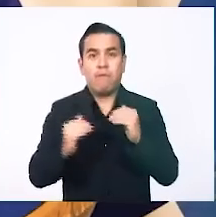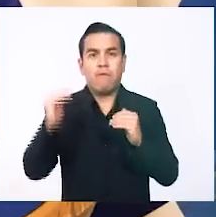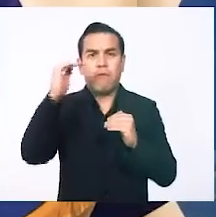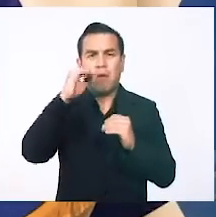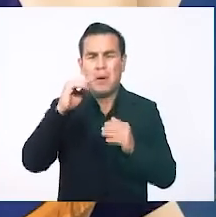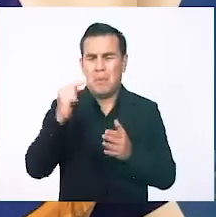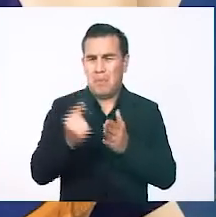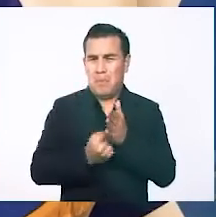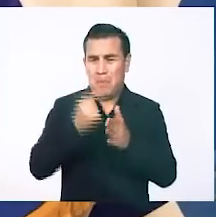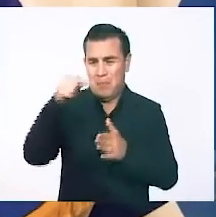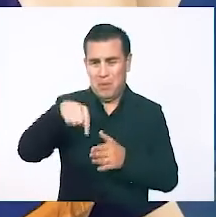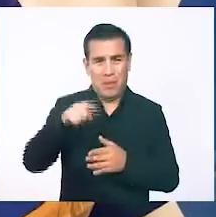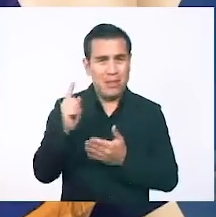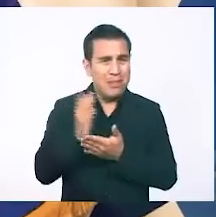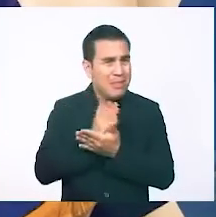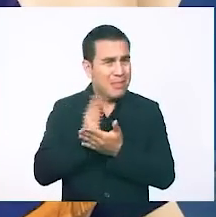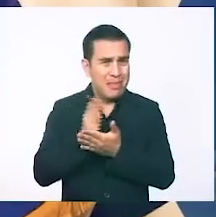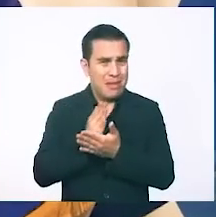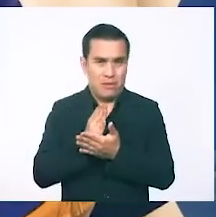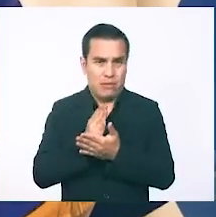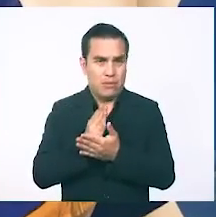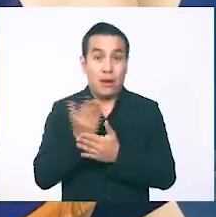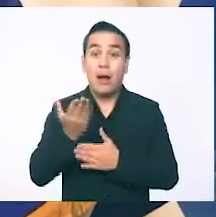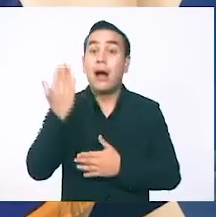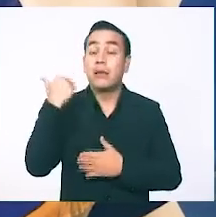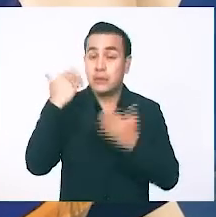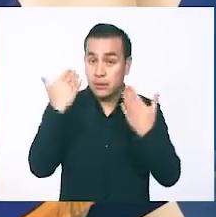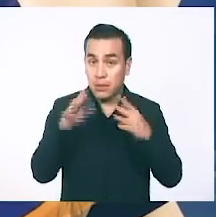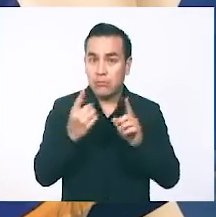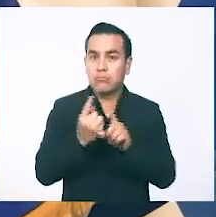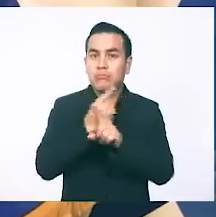primera vez que se destituye un magistrado en este país.